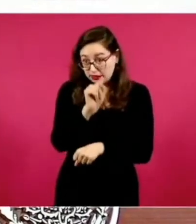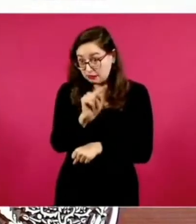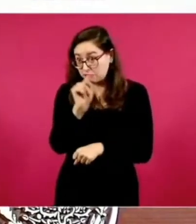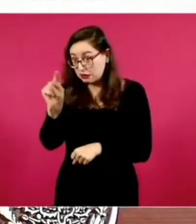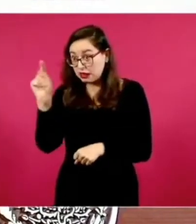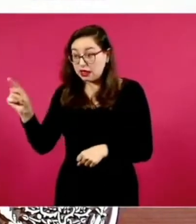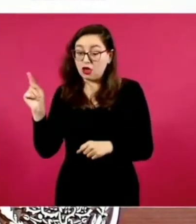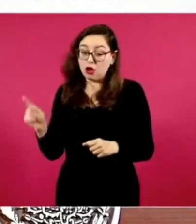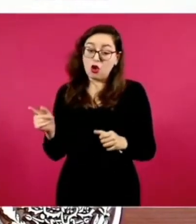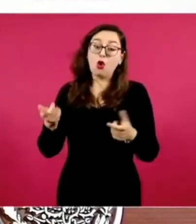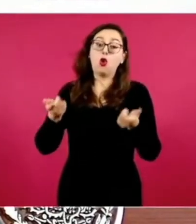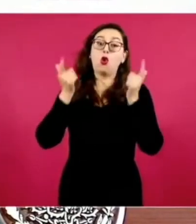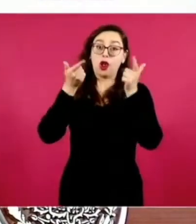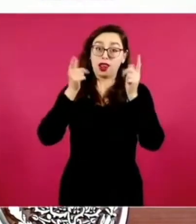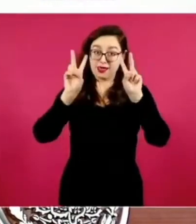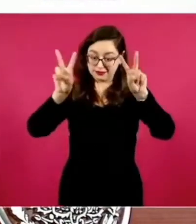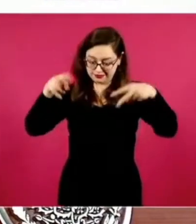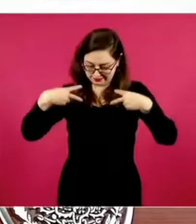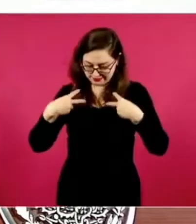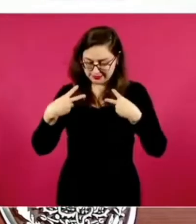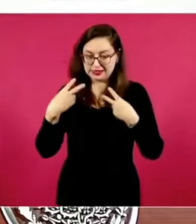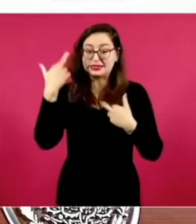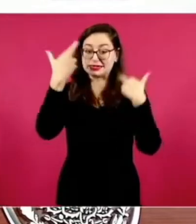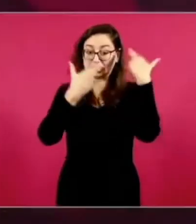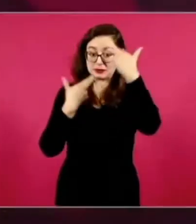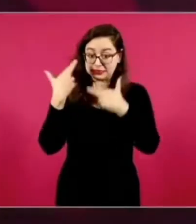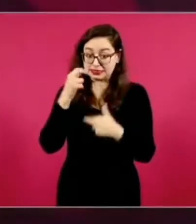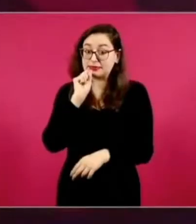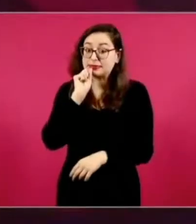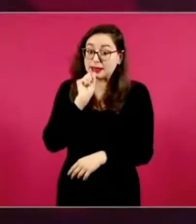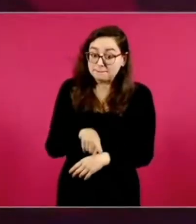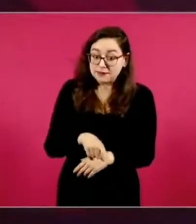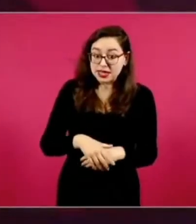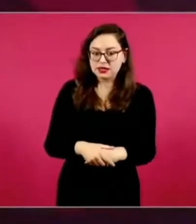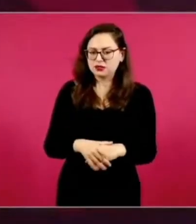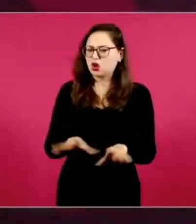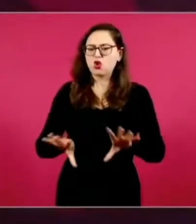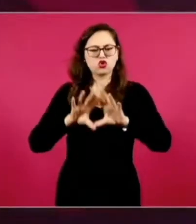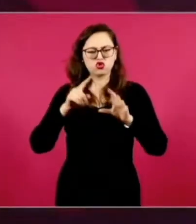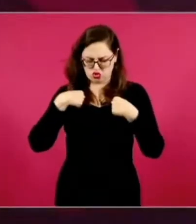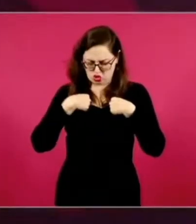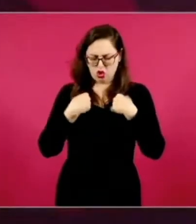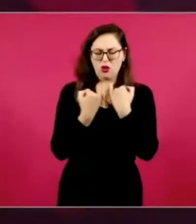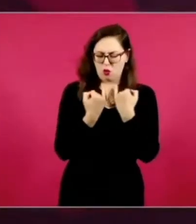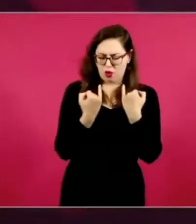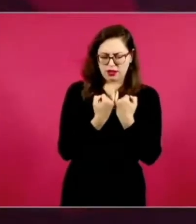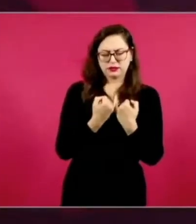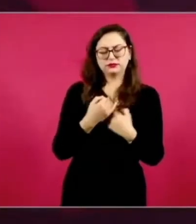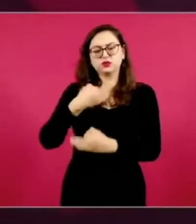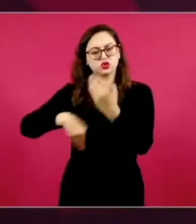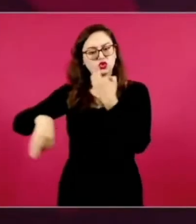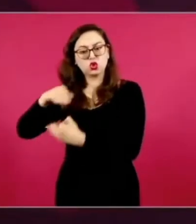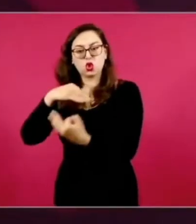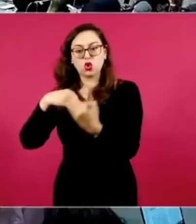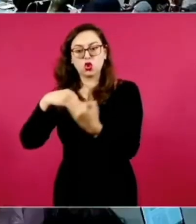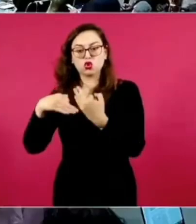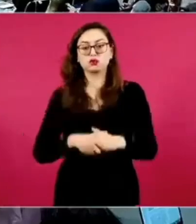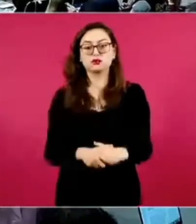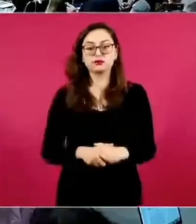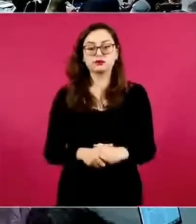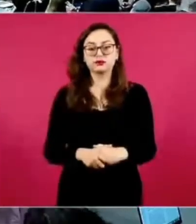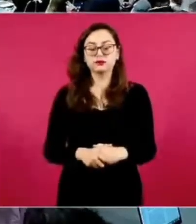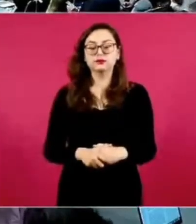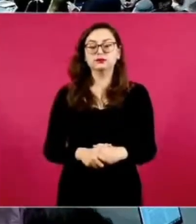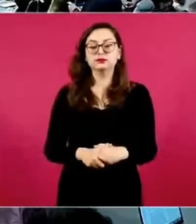hagan también la autocrítica, o sea, todos. Sí, mire, presidente, yo le